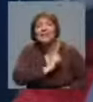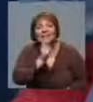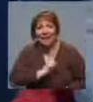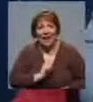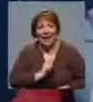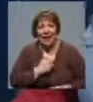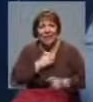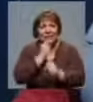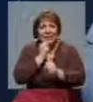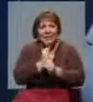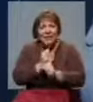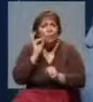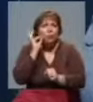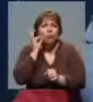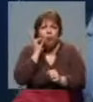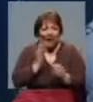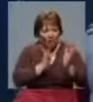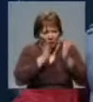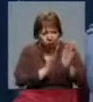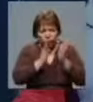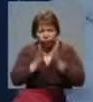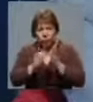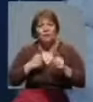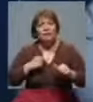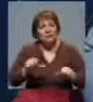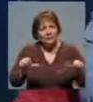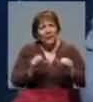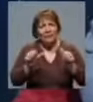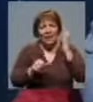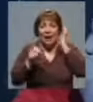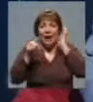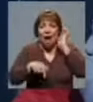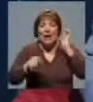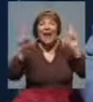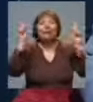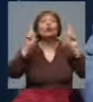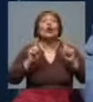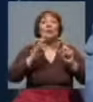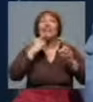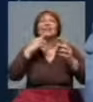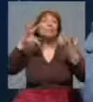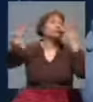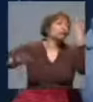estamos haciendo una gestión prolija y estamos en la mitad de una tormenta internacional